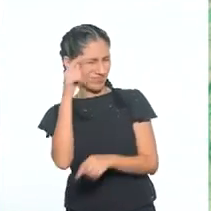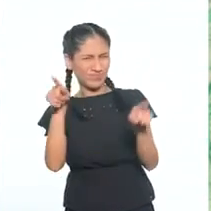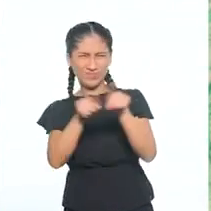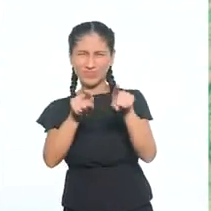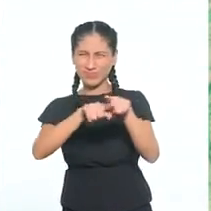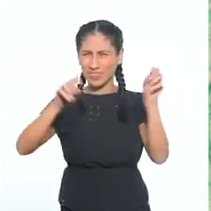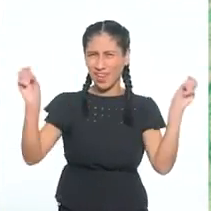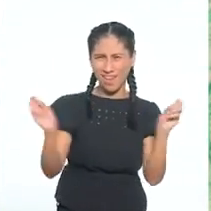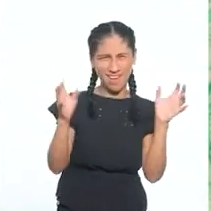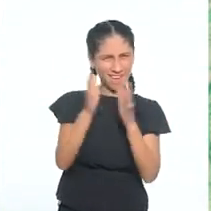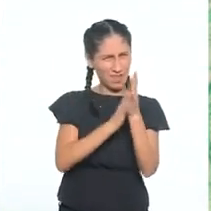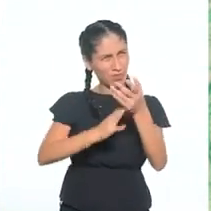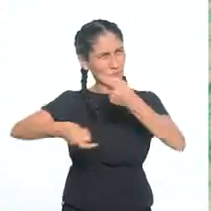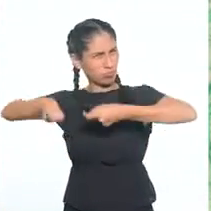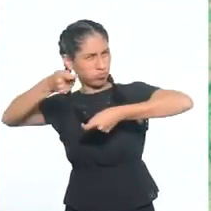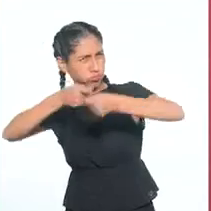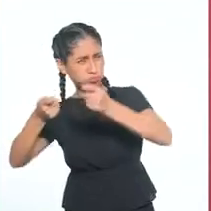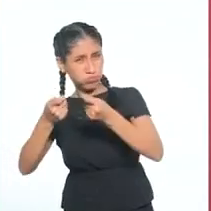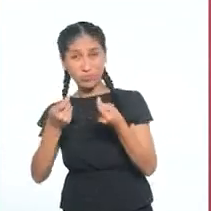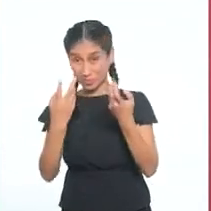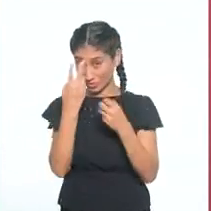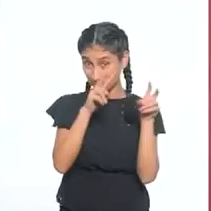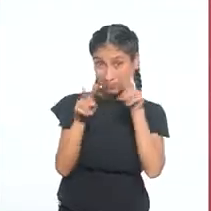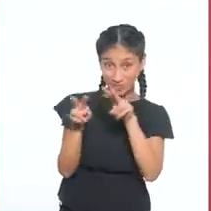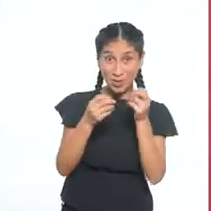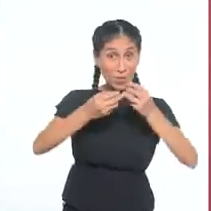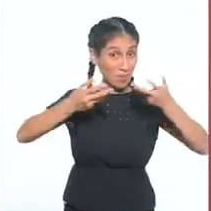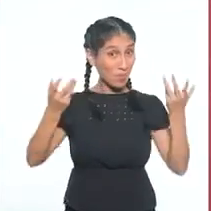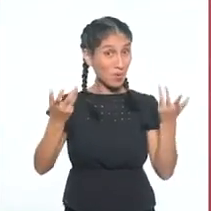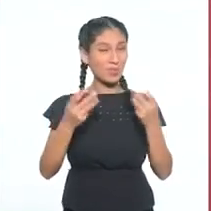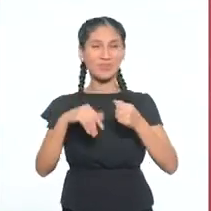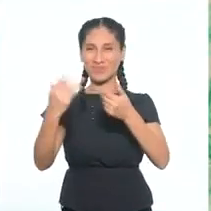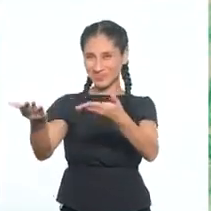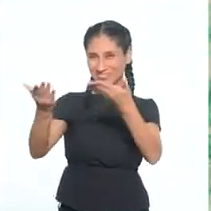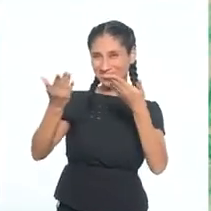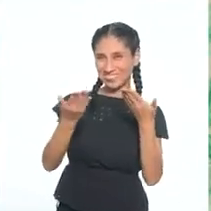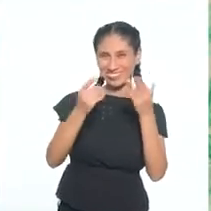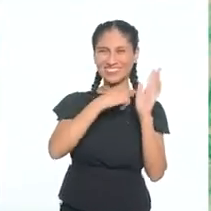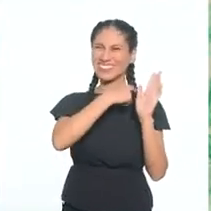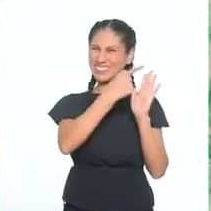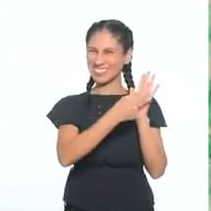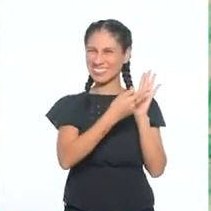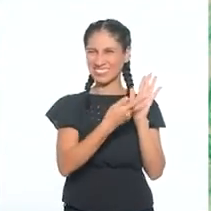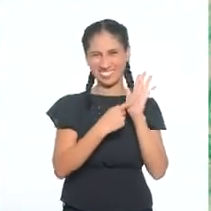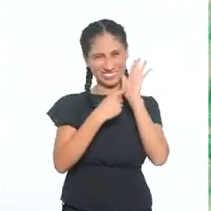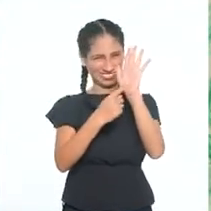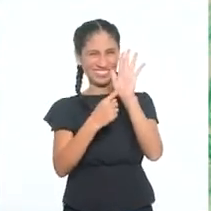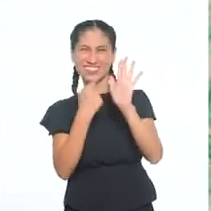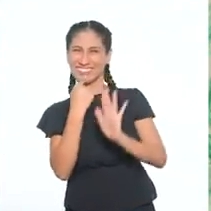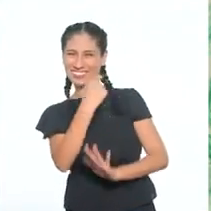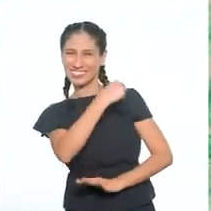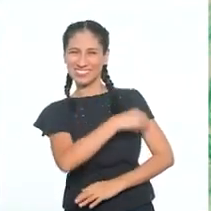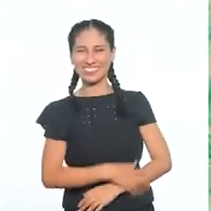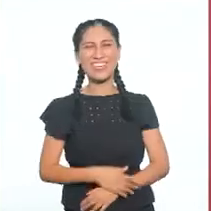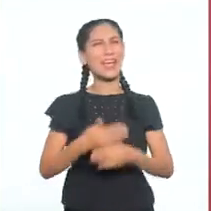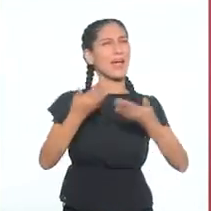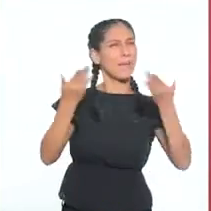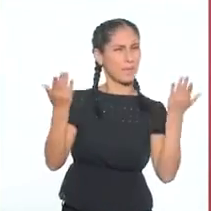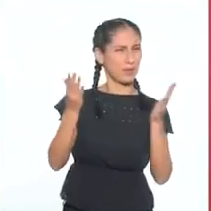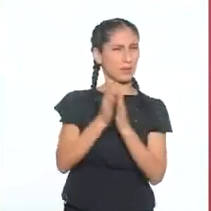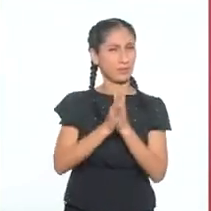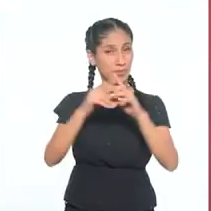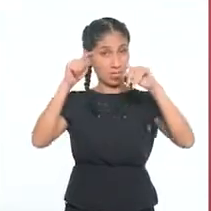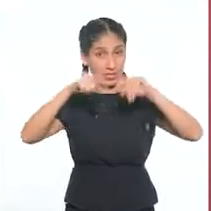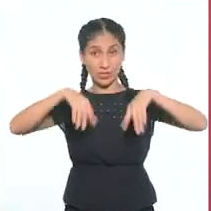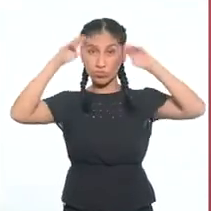promueve la innovación y la creatividad quieres ver cómo funciona nuestras invitadas y nuestros invitados nos lo mostrarán a